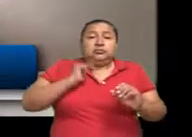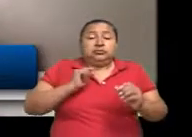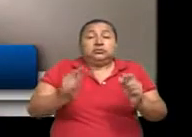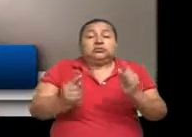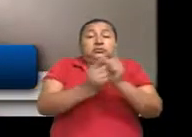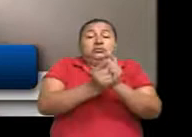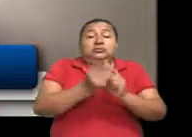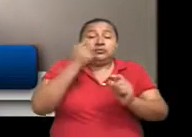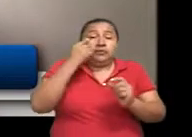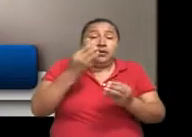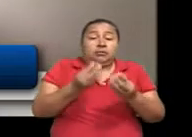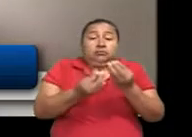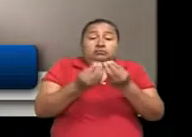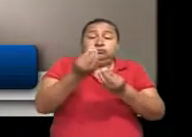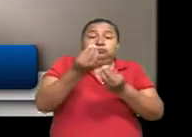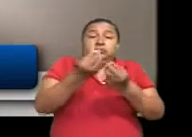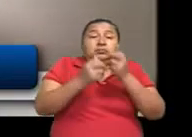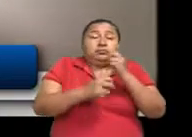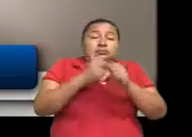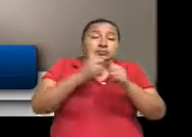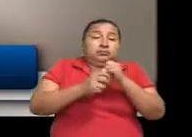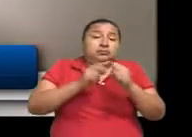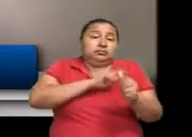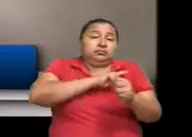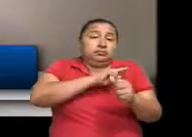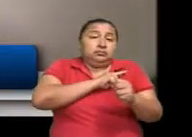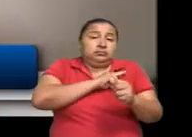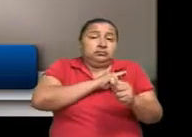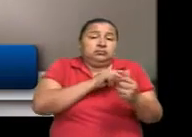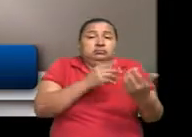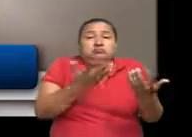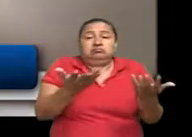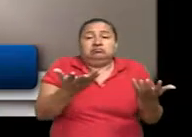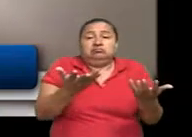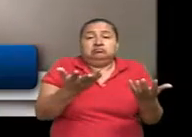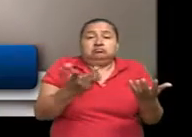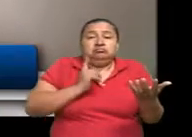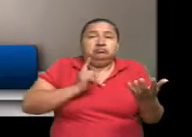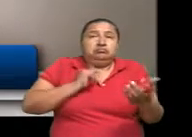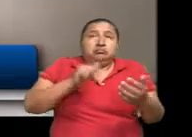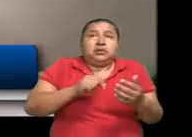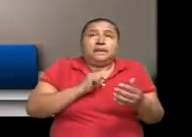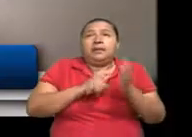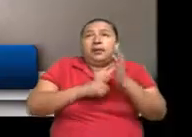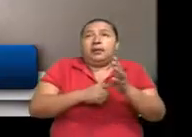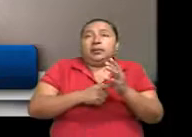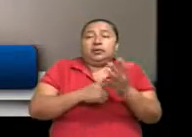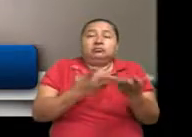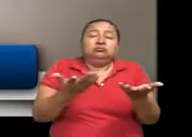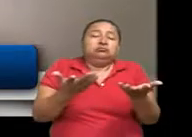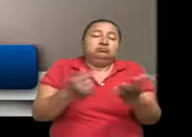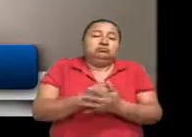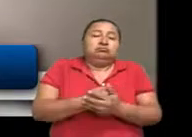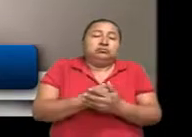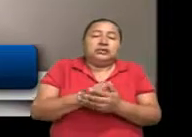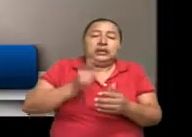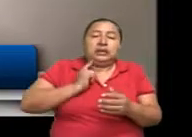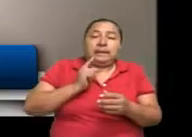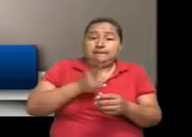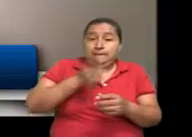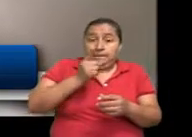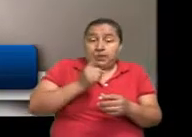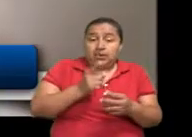encontrás arriba, sí, un problemita de que tenga pene, un ejemplo, pues, que tenga